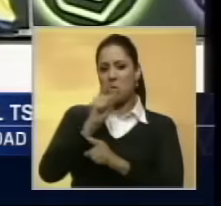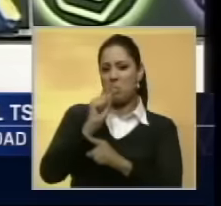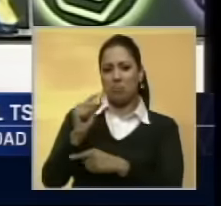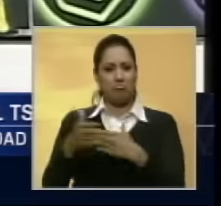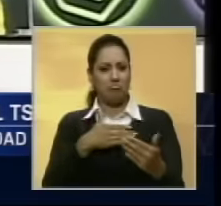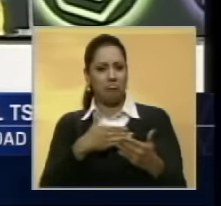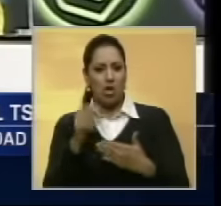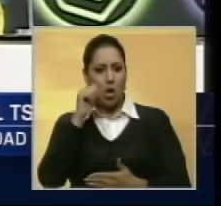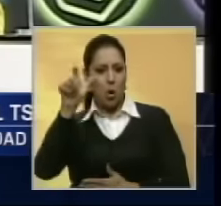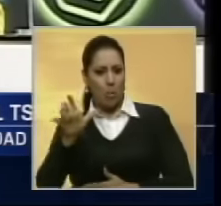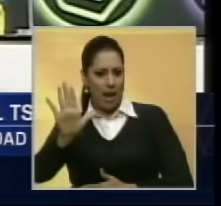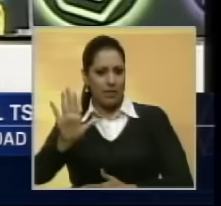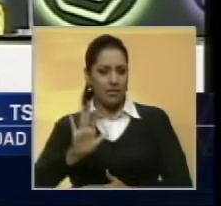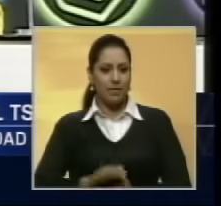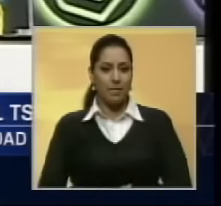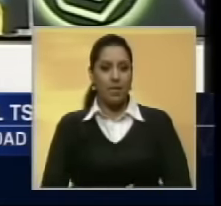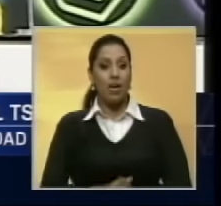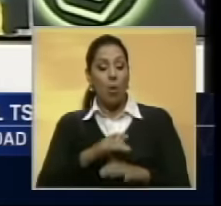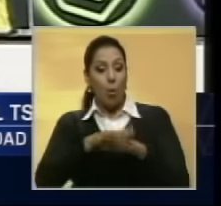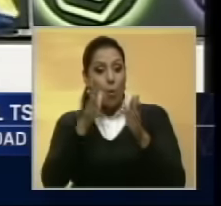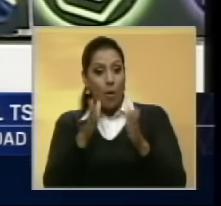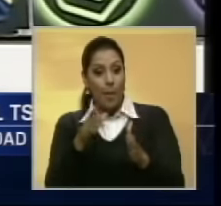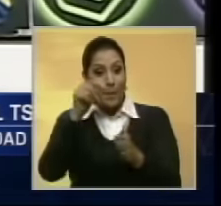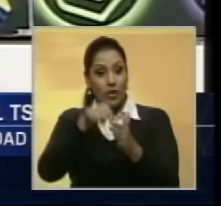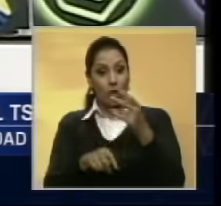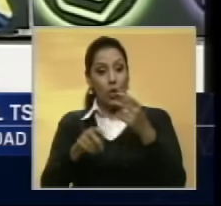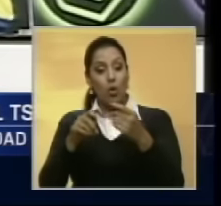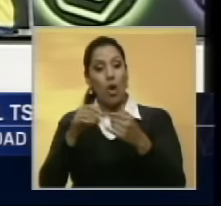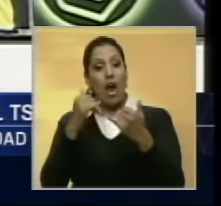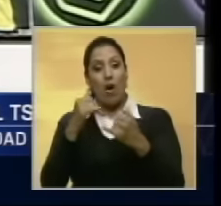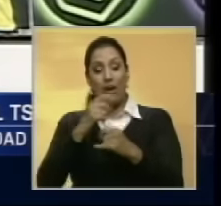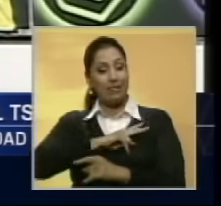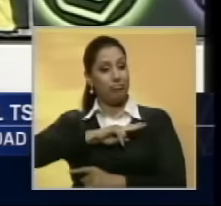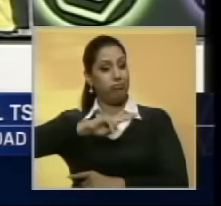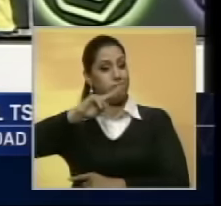nadie. Como ministro del Interior rompió récord